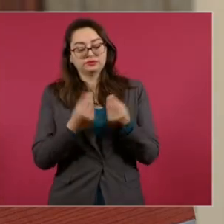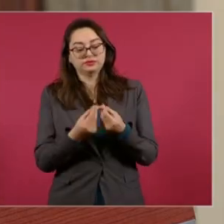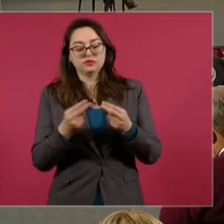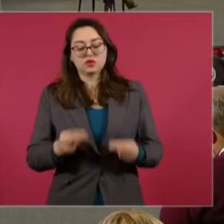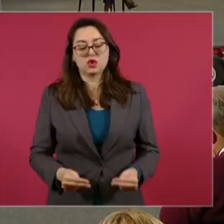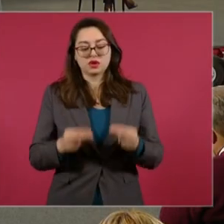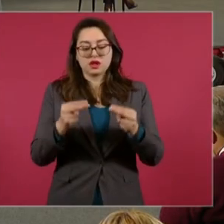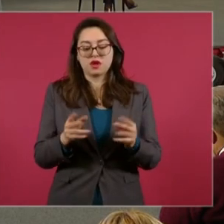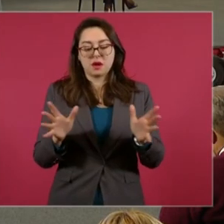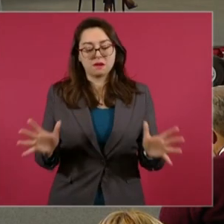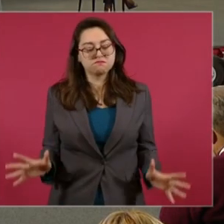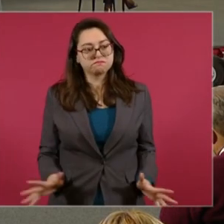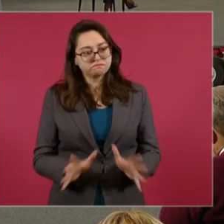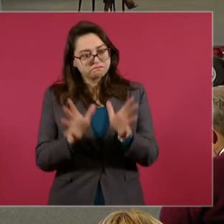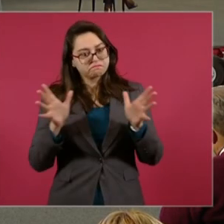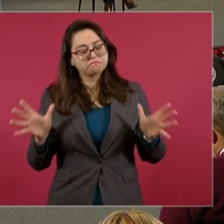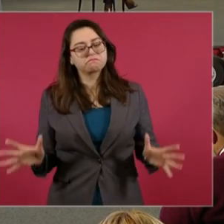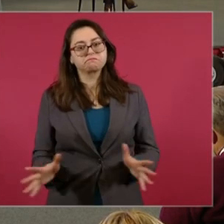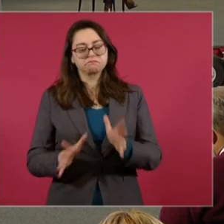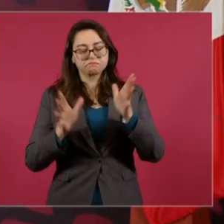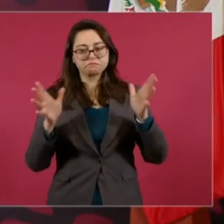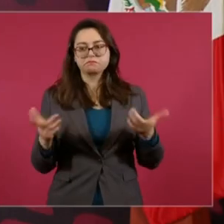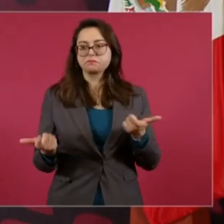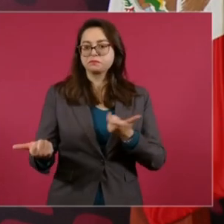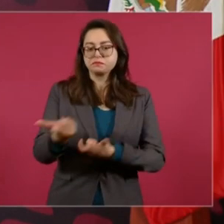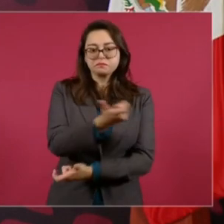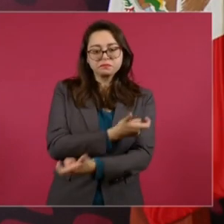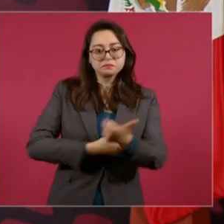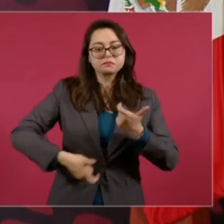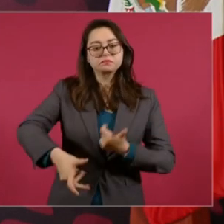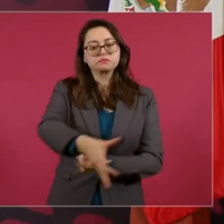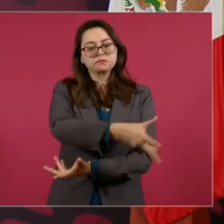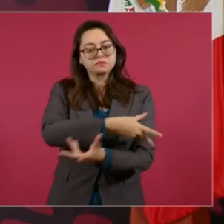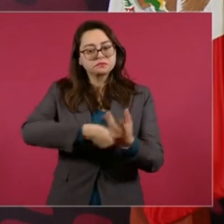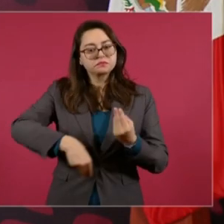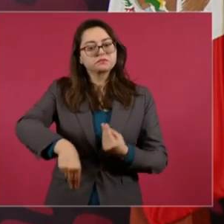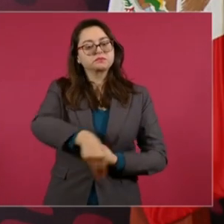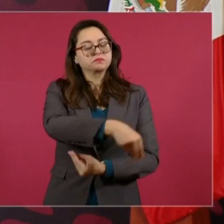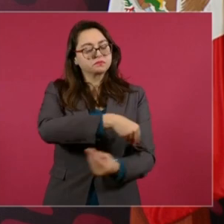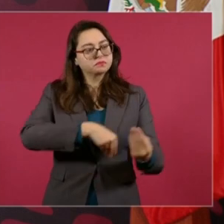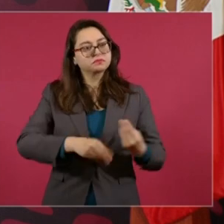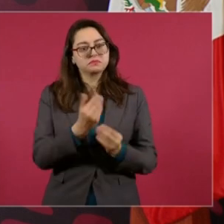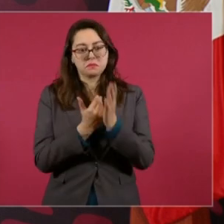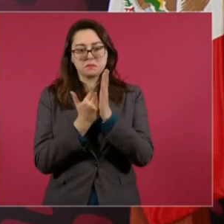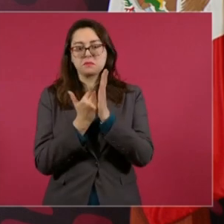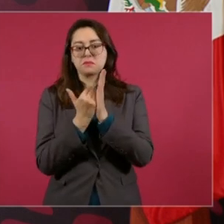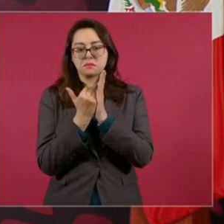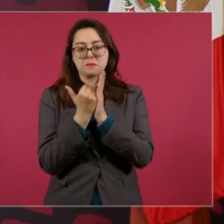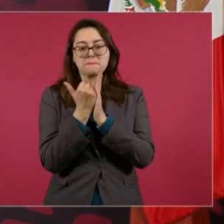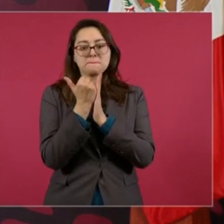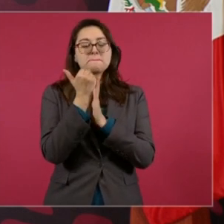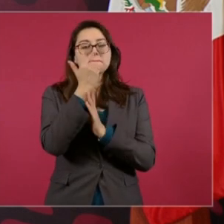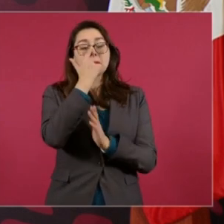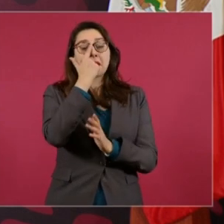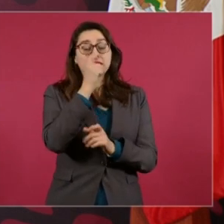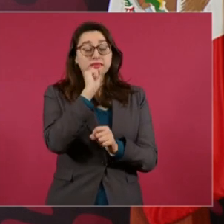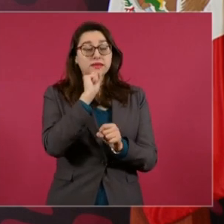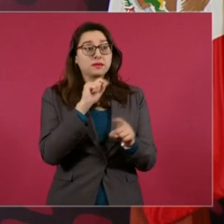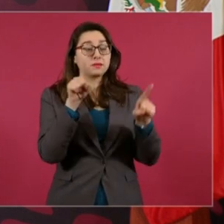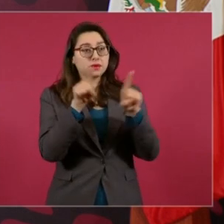comercio entre nuestros países y también ir pensando en la integración